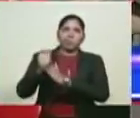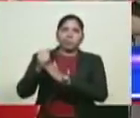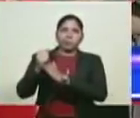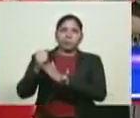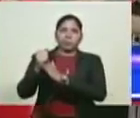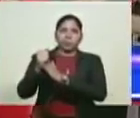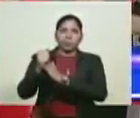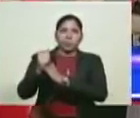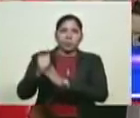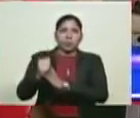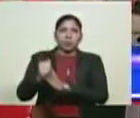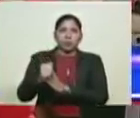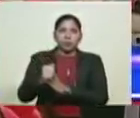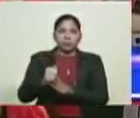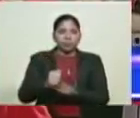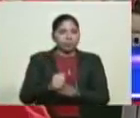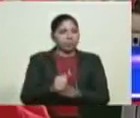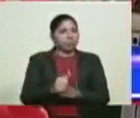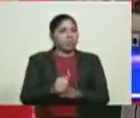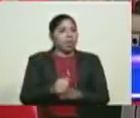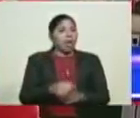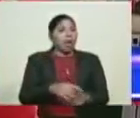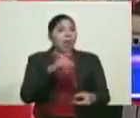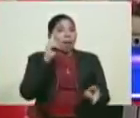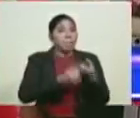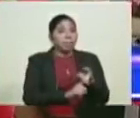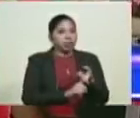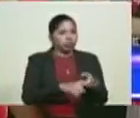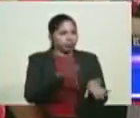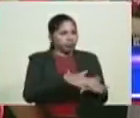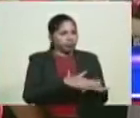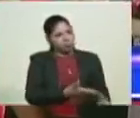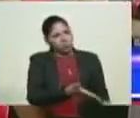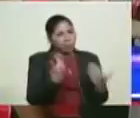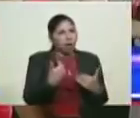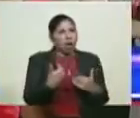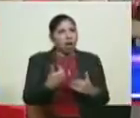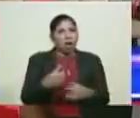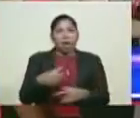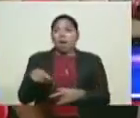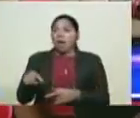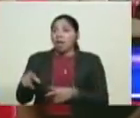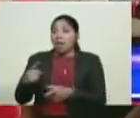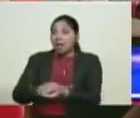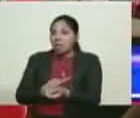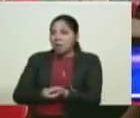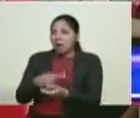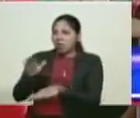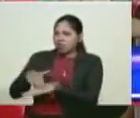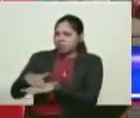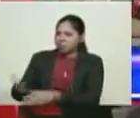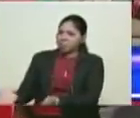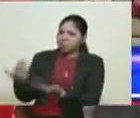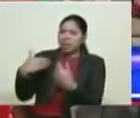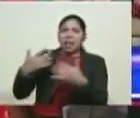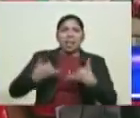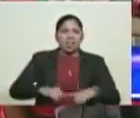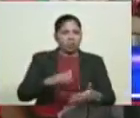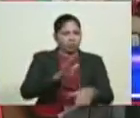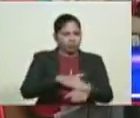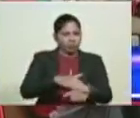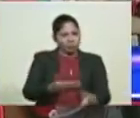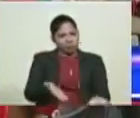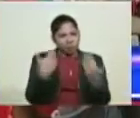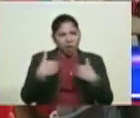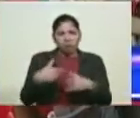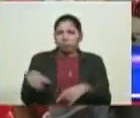mujeres levanten al marido, levanten a los hijos, levanten a los hermanos, levanten a los vecinos y con alegría ir